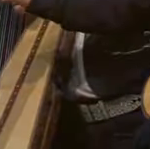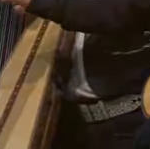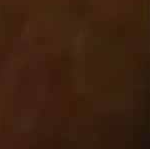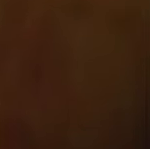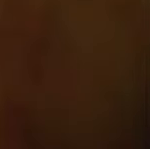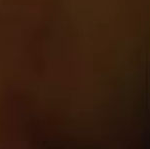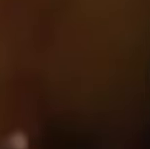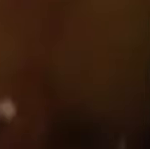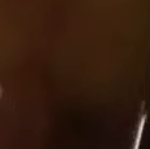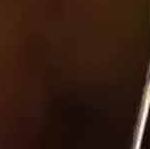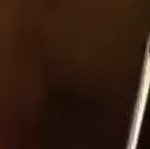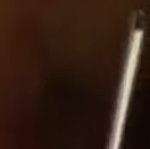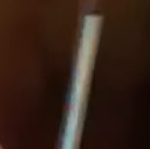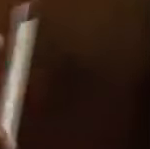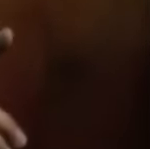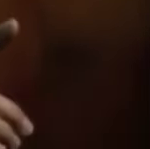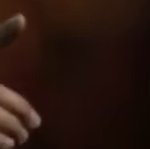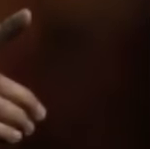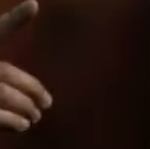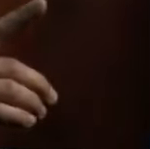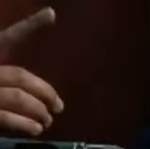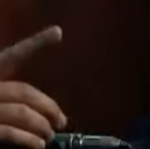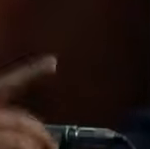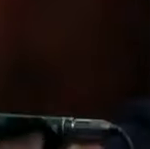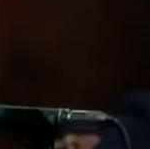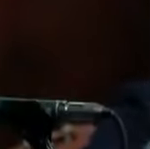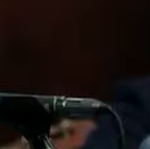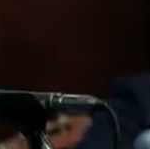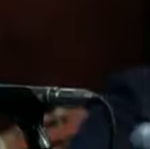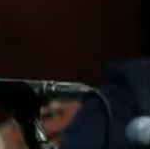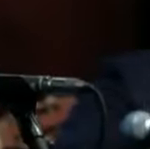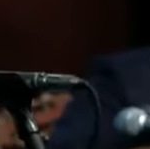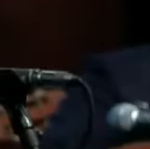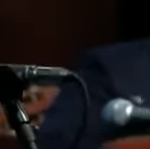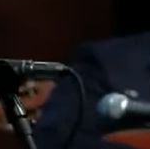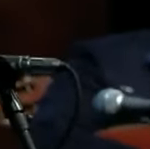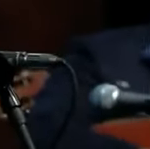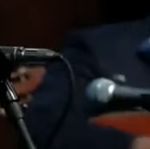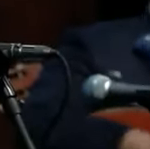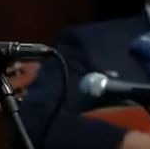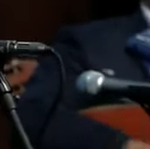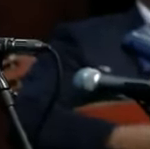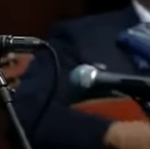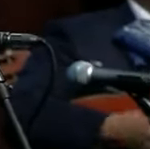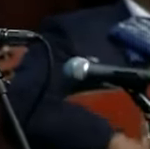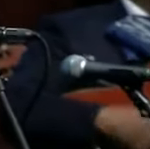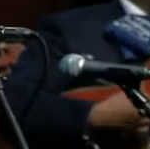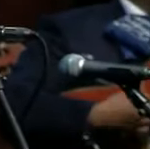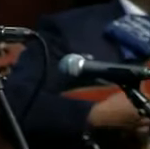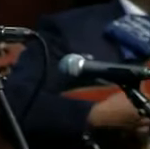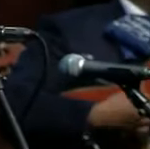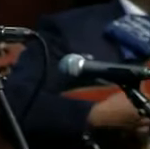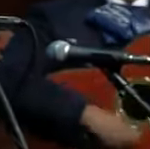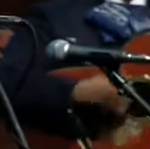gusta el color que tiene la mañana, me gusta el primer traguito de café,